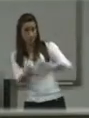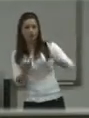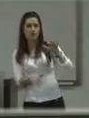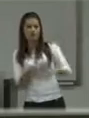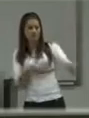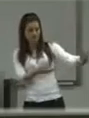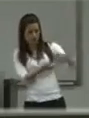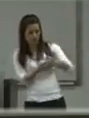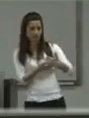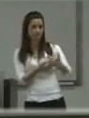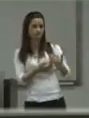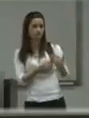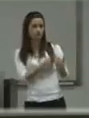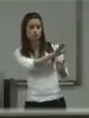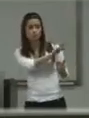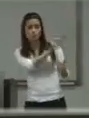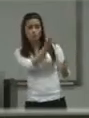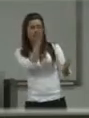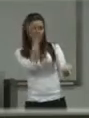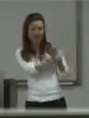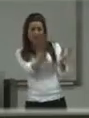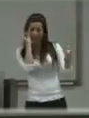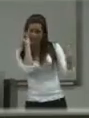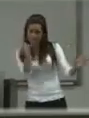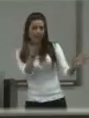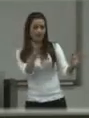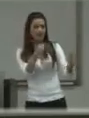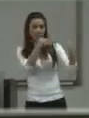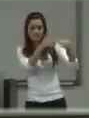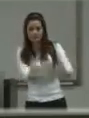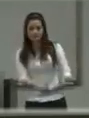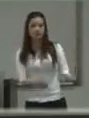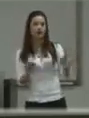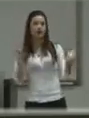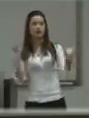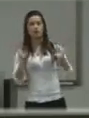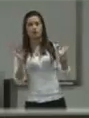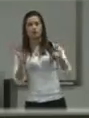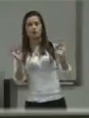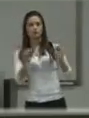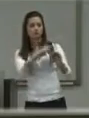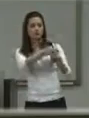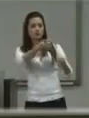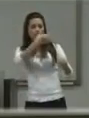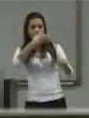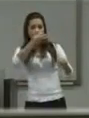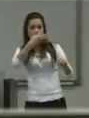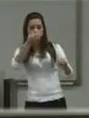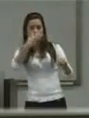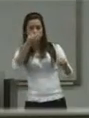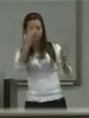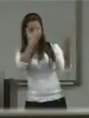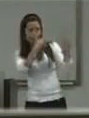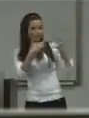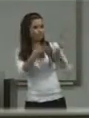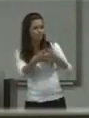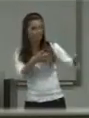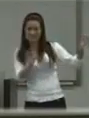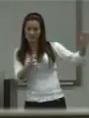incluyendo personas en crisis incluyendo personas que estaban bajo medicamentos siempre siempre